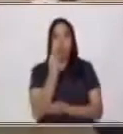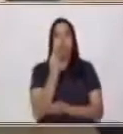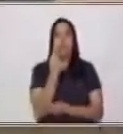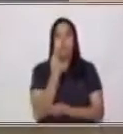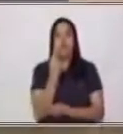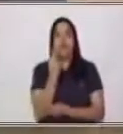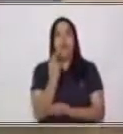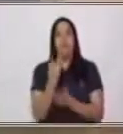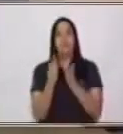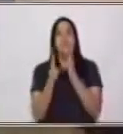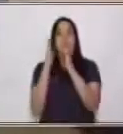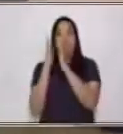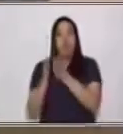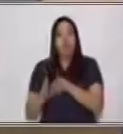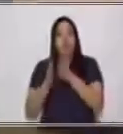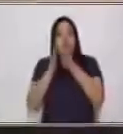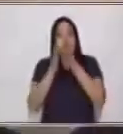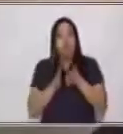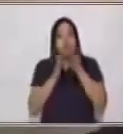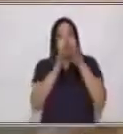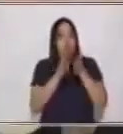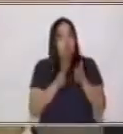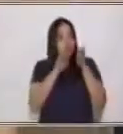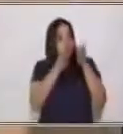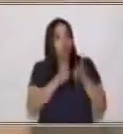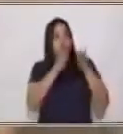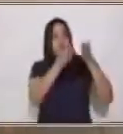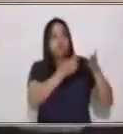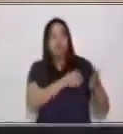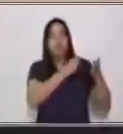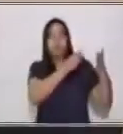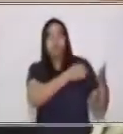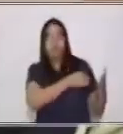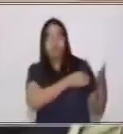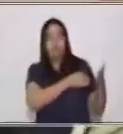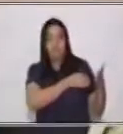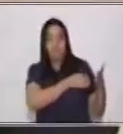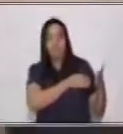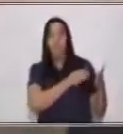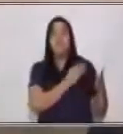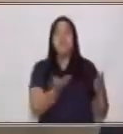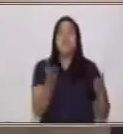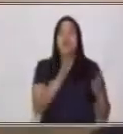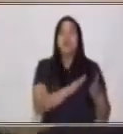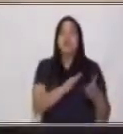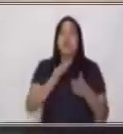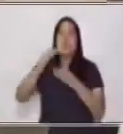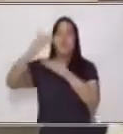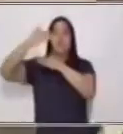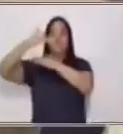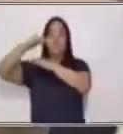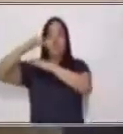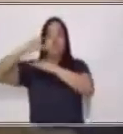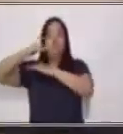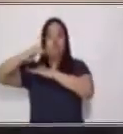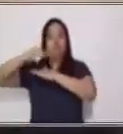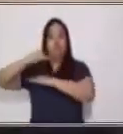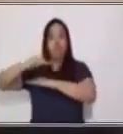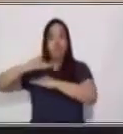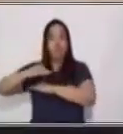fila y primer columna. A diferencia de este que tenemos acá, que es el que tiene la posición 1,